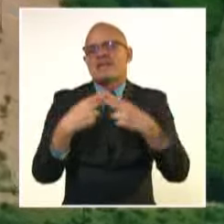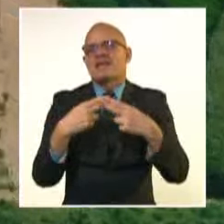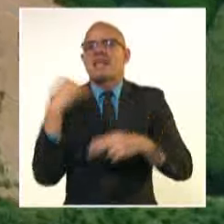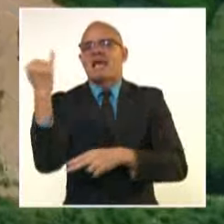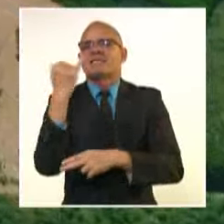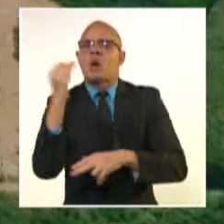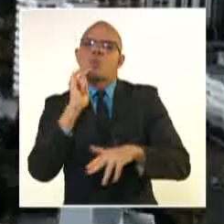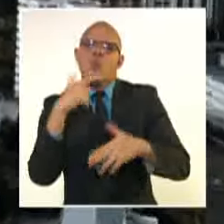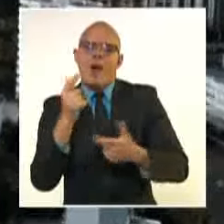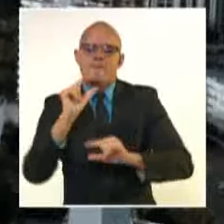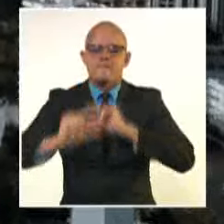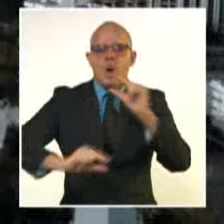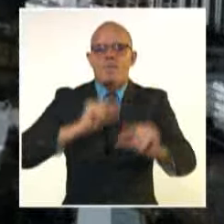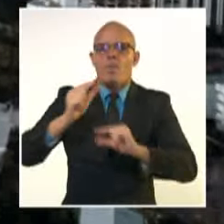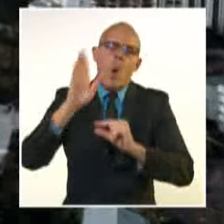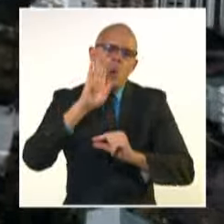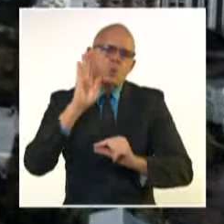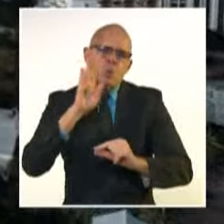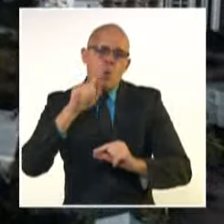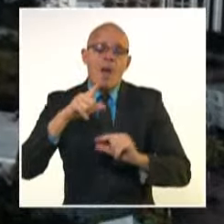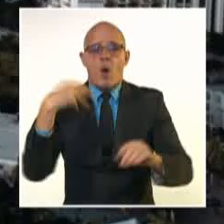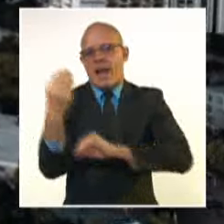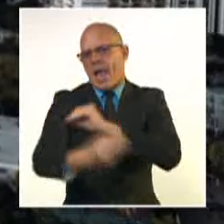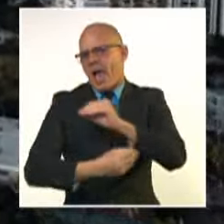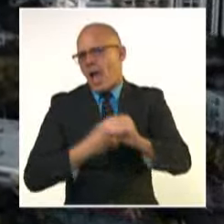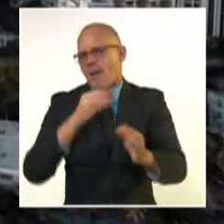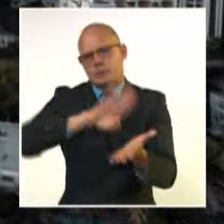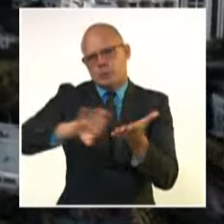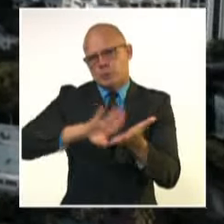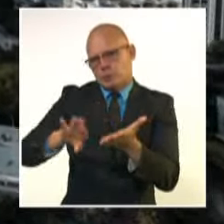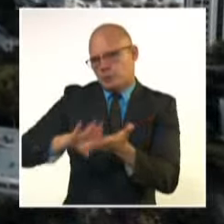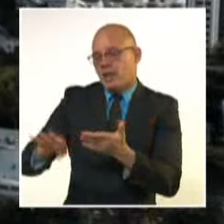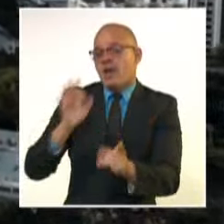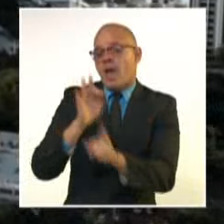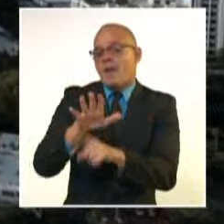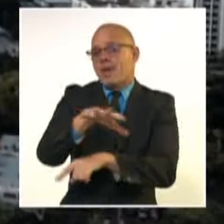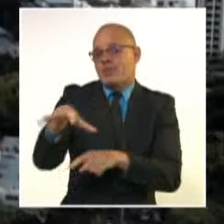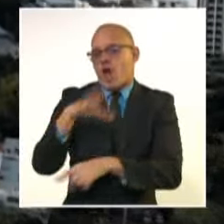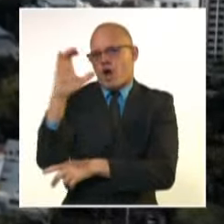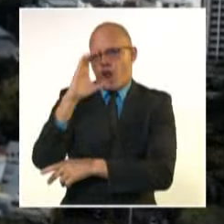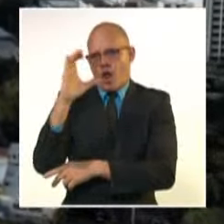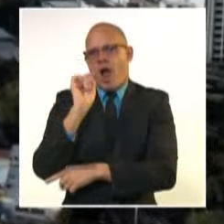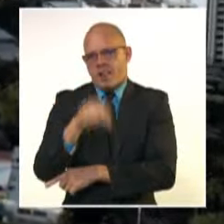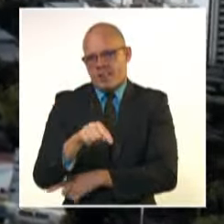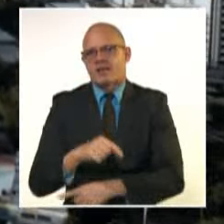eliminación progresiva de los combustibles fósiles, que tendrá lugar en Santa Marta, Colombia.